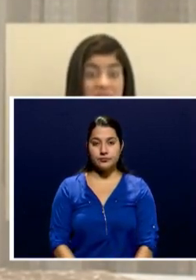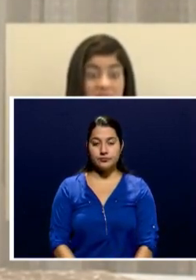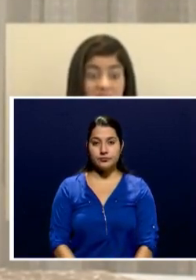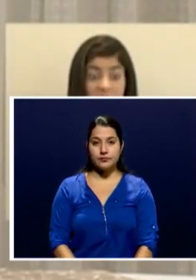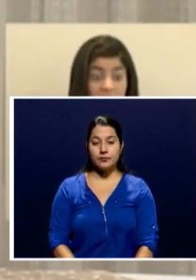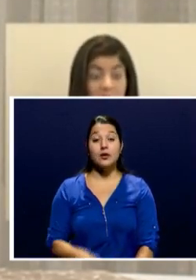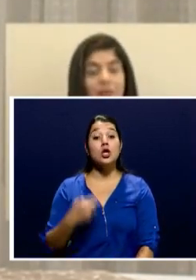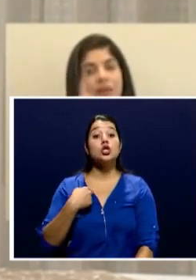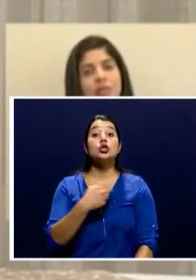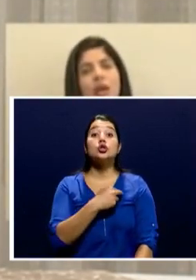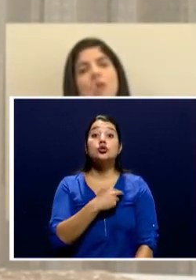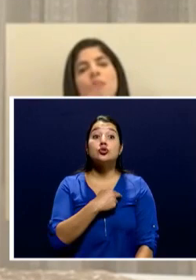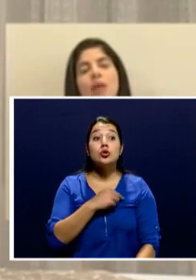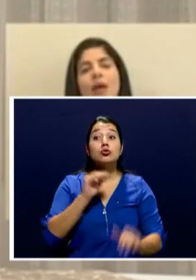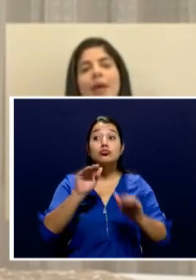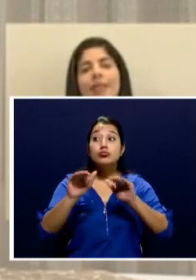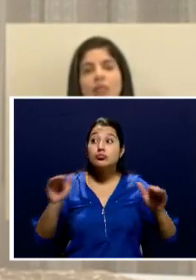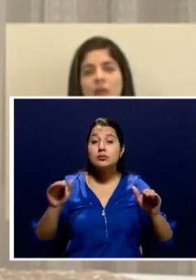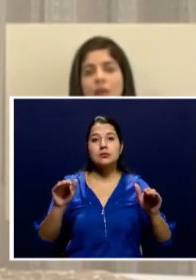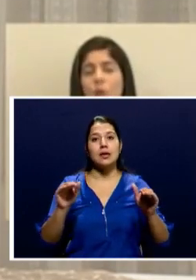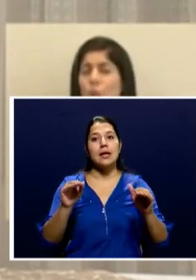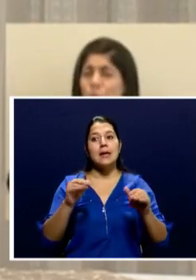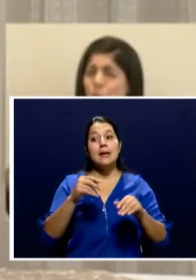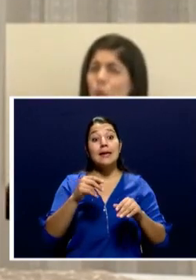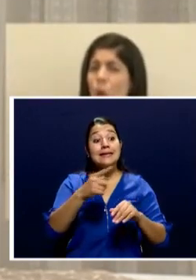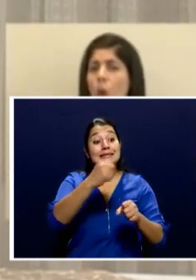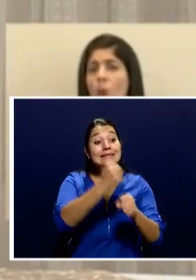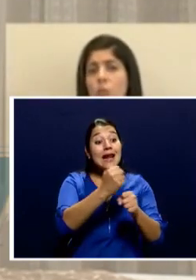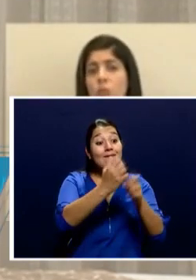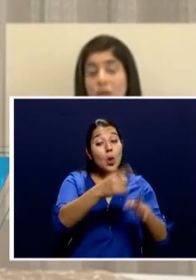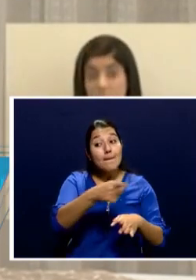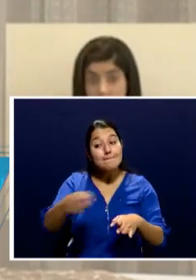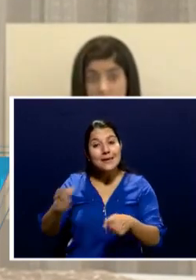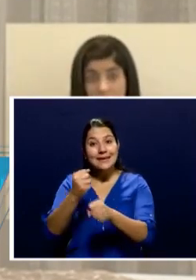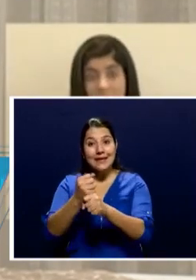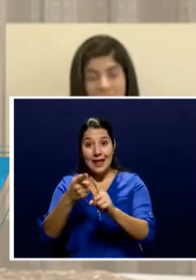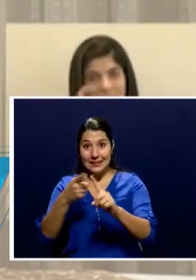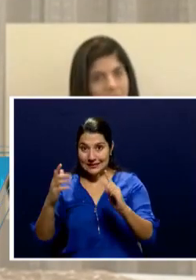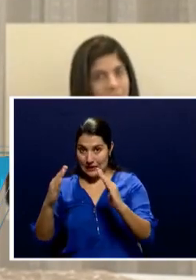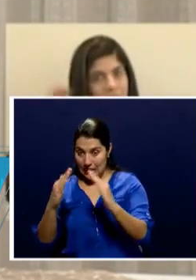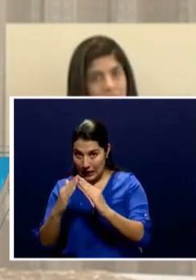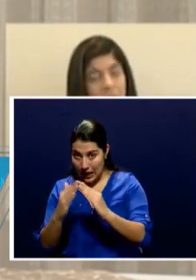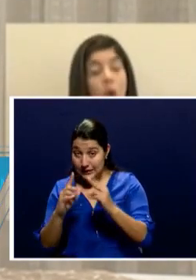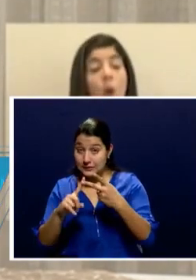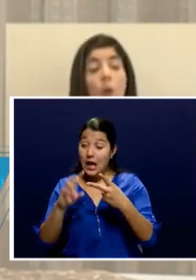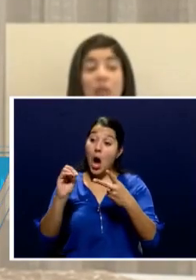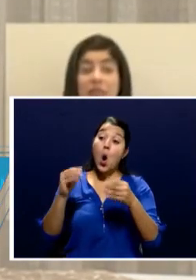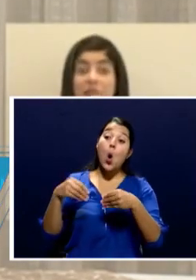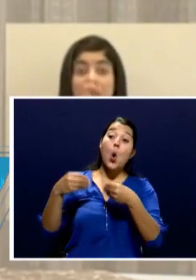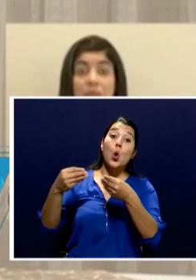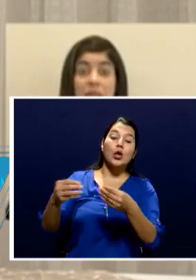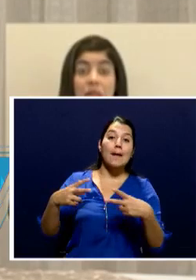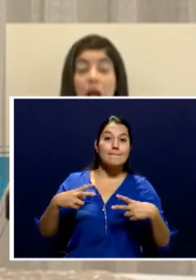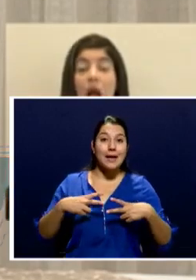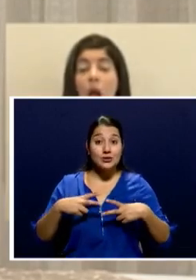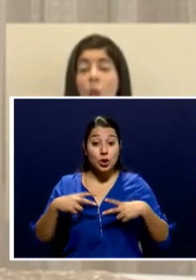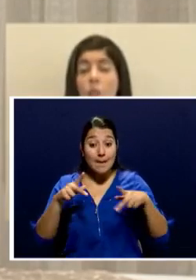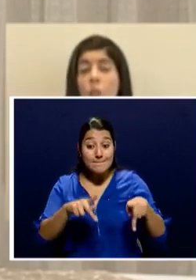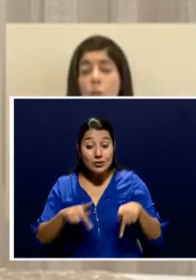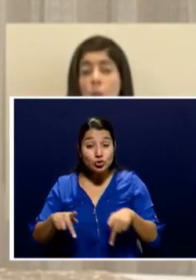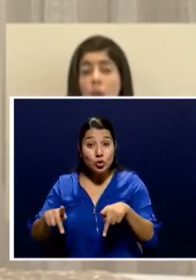Aplicar la modalidad de teletrabajo en todos los puestos que sean teletrabajables, otorgar vacaciones a todas las personas que tienen